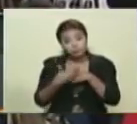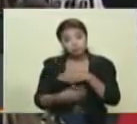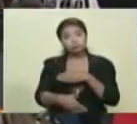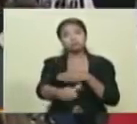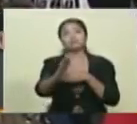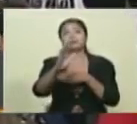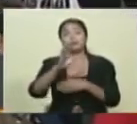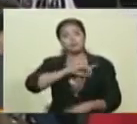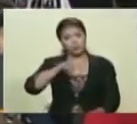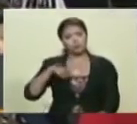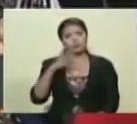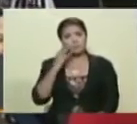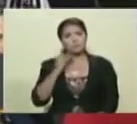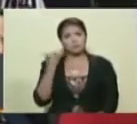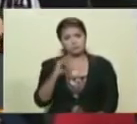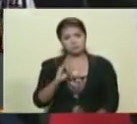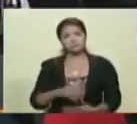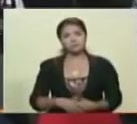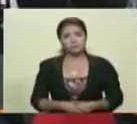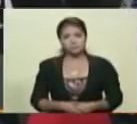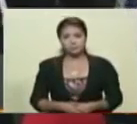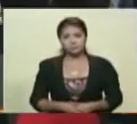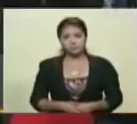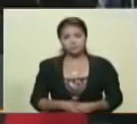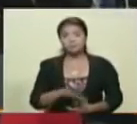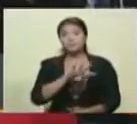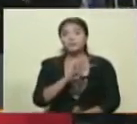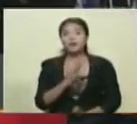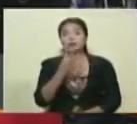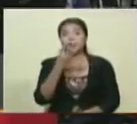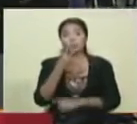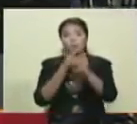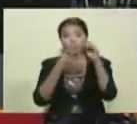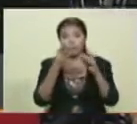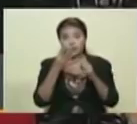Los hemos vivido ya. Y en cuarto lugar,